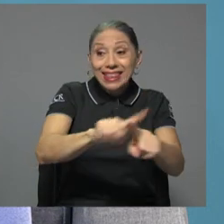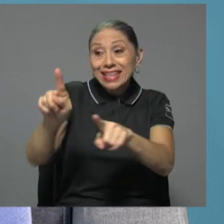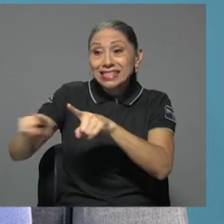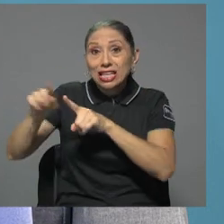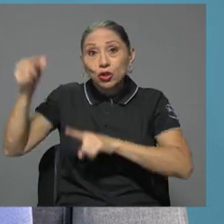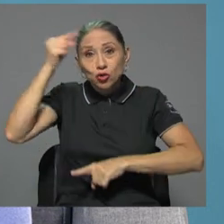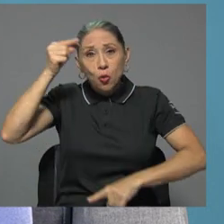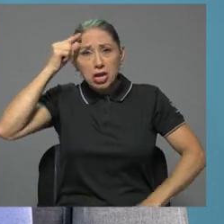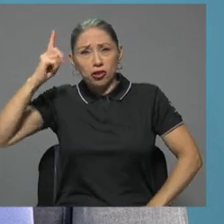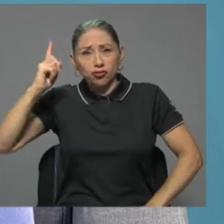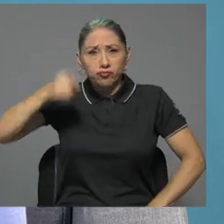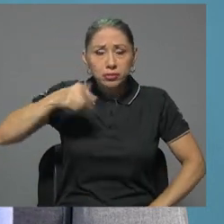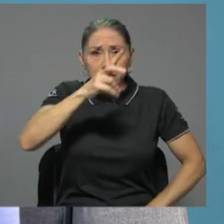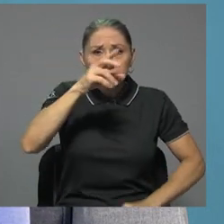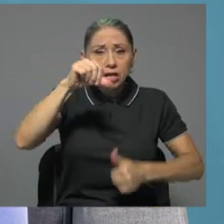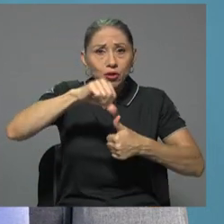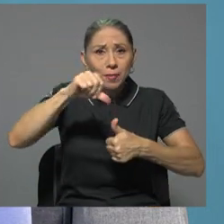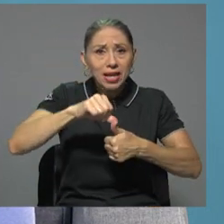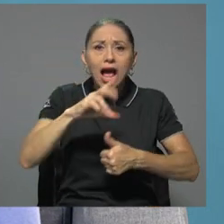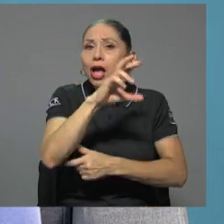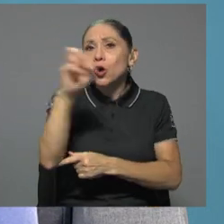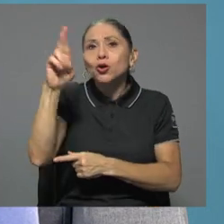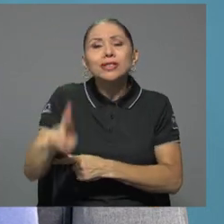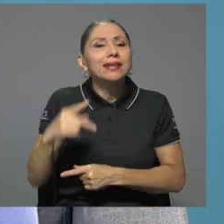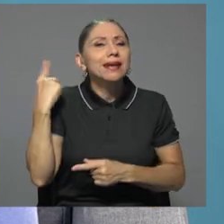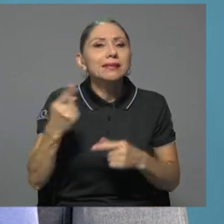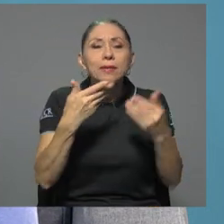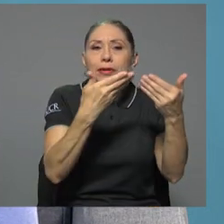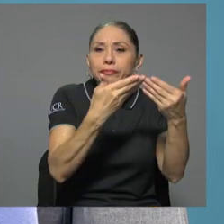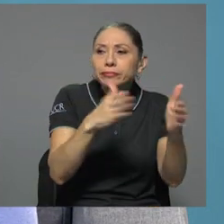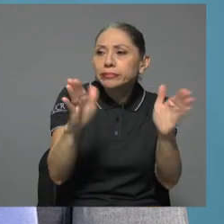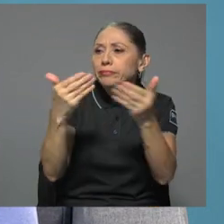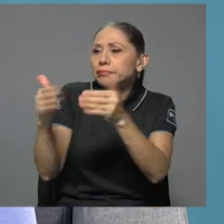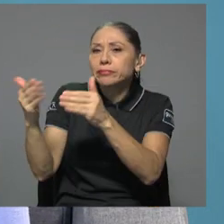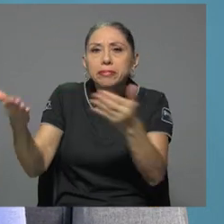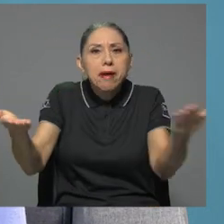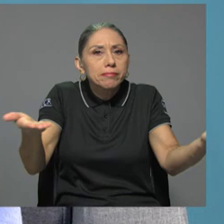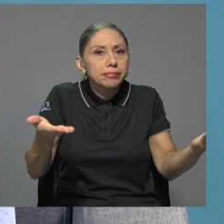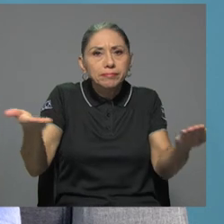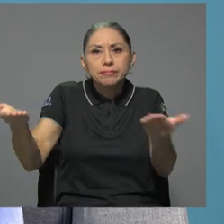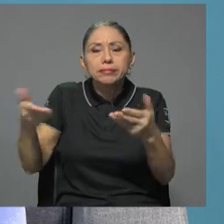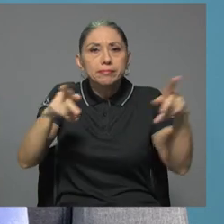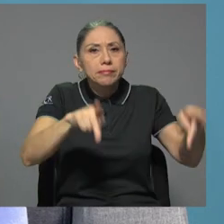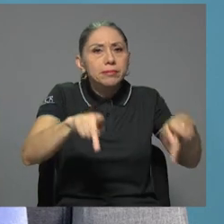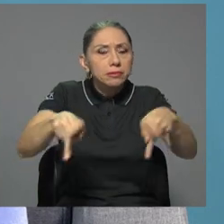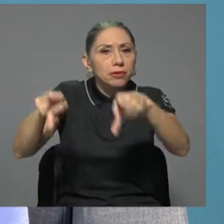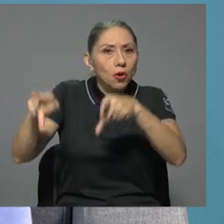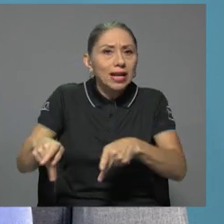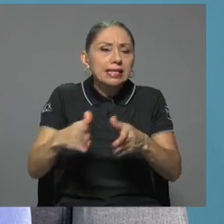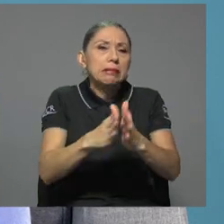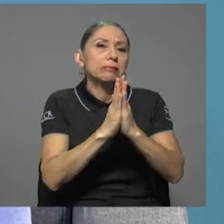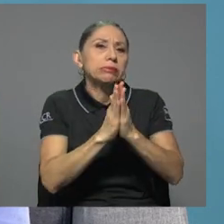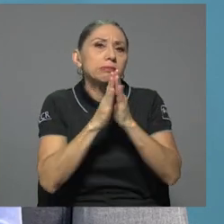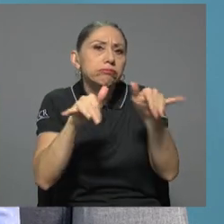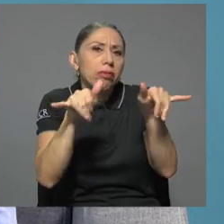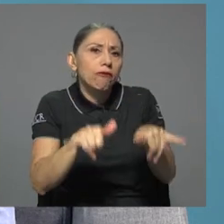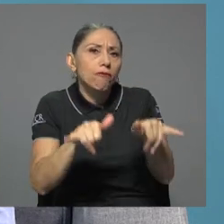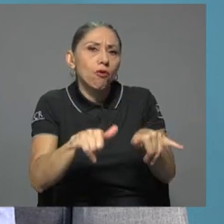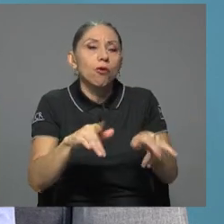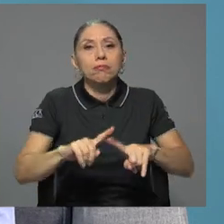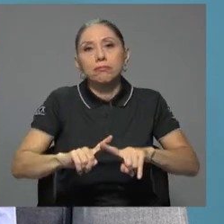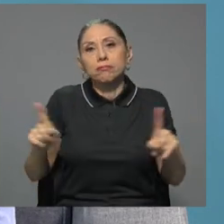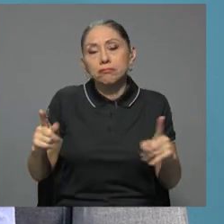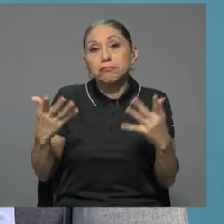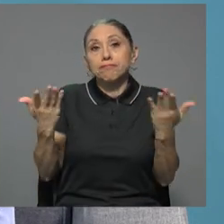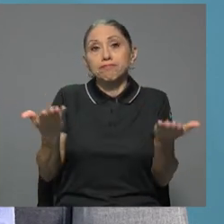centroamérica costa rica siempre abriendo sus puertas para las personas que solicitaban refugio pero bueno